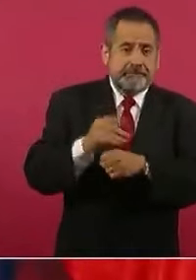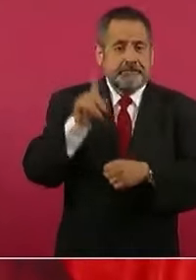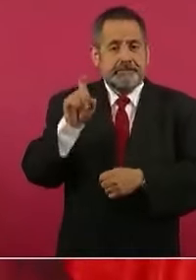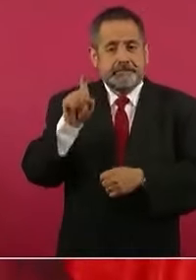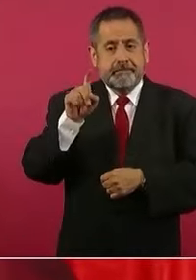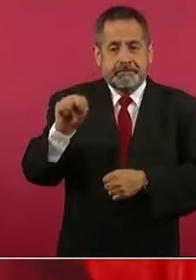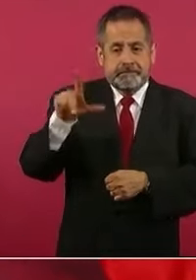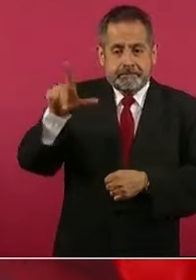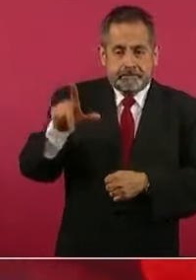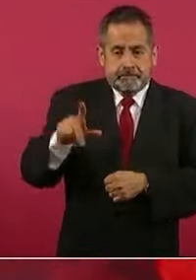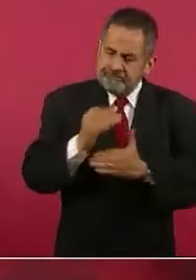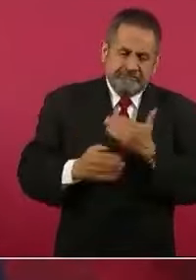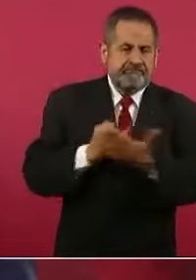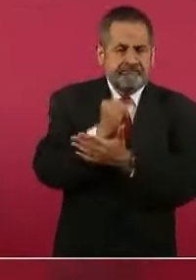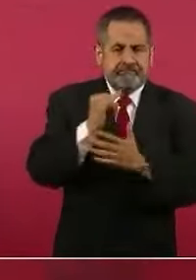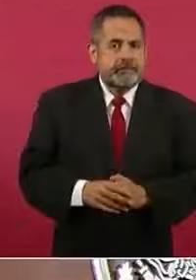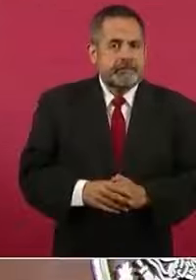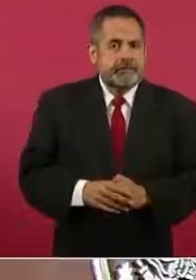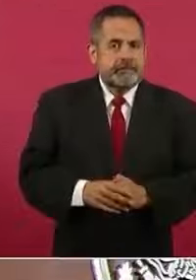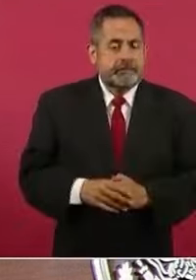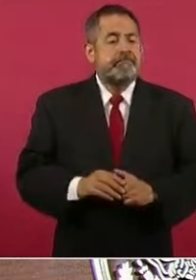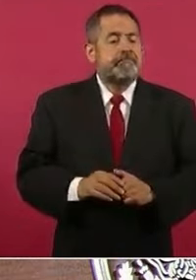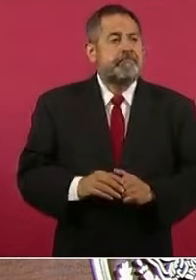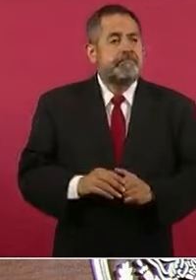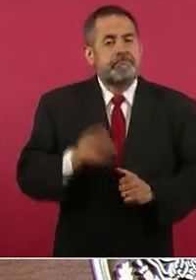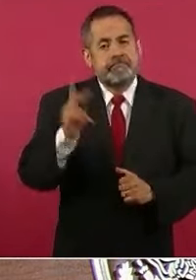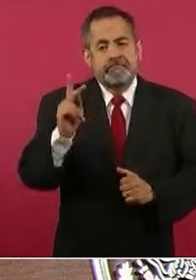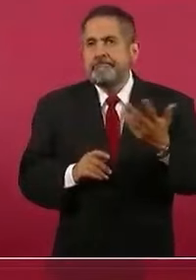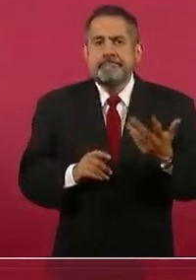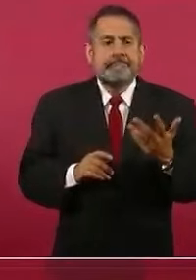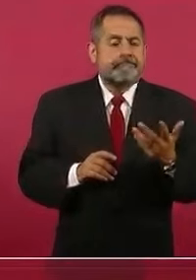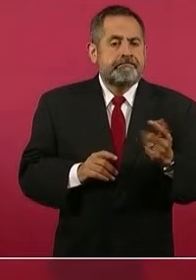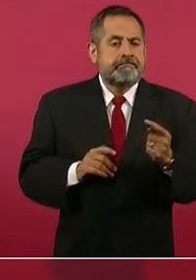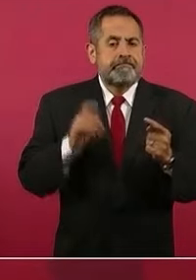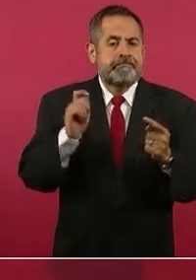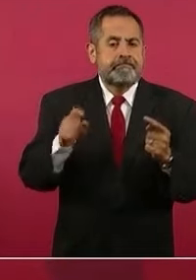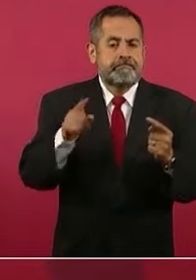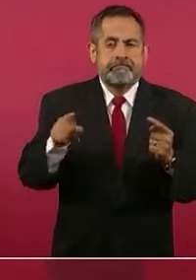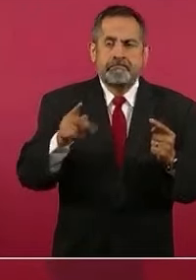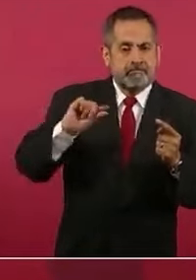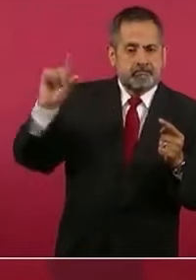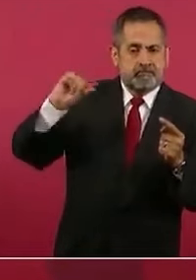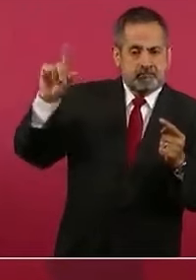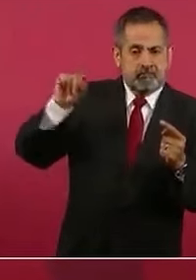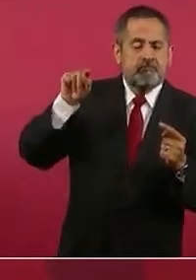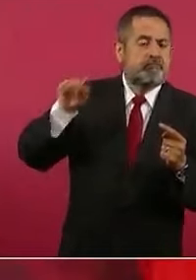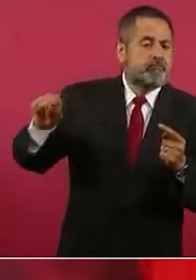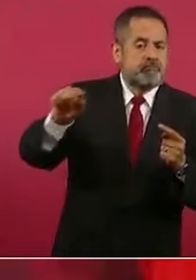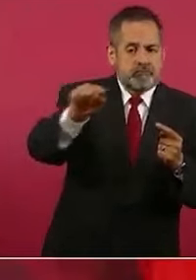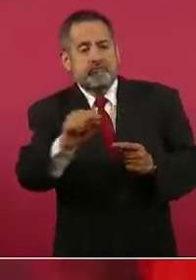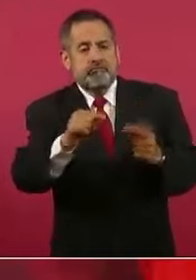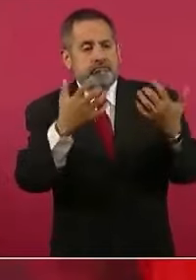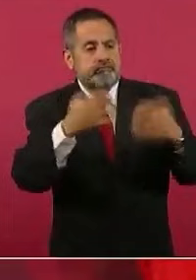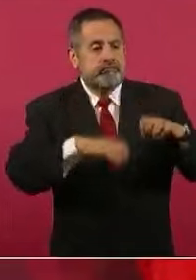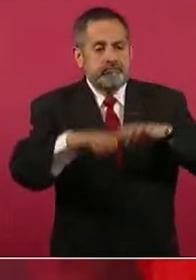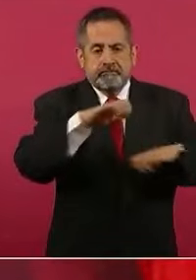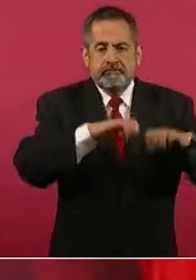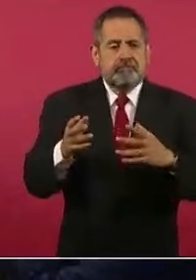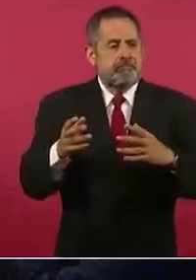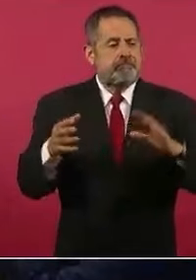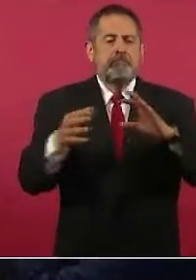y hay que tomar decisiones ya, pero eso depende de las autoridades locales y de los acuerdos a los que se